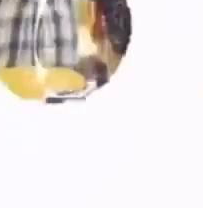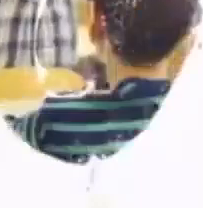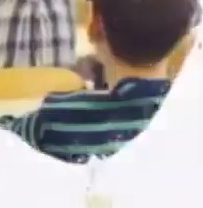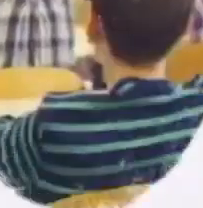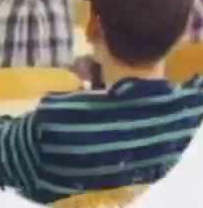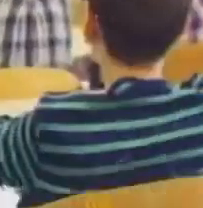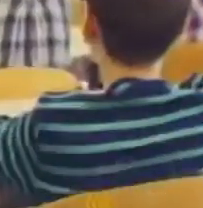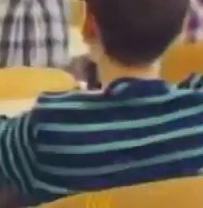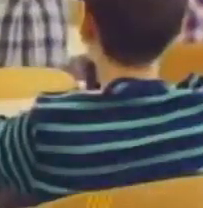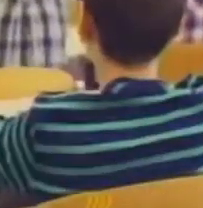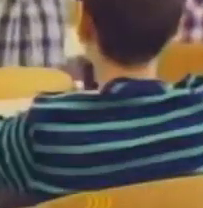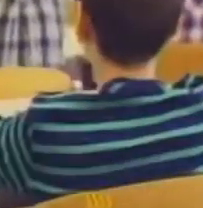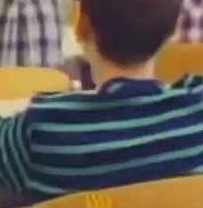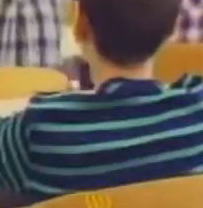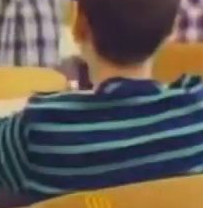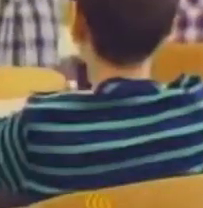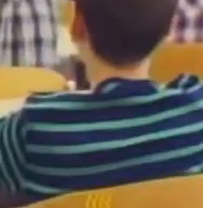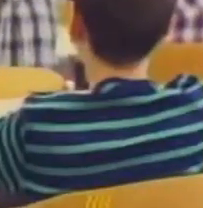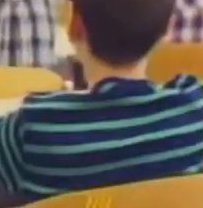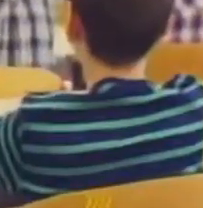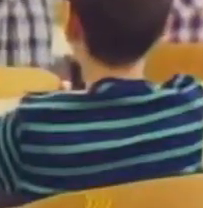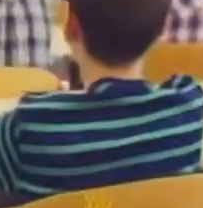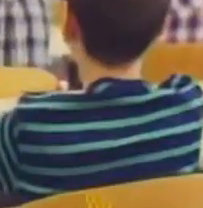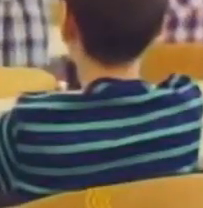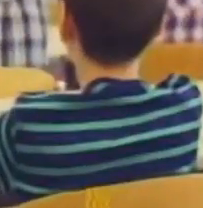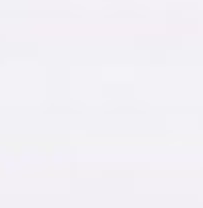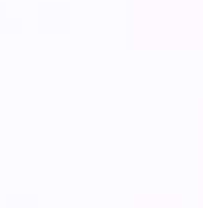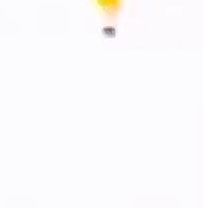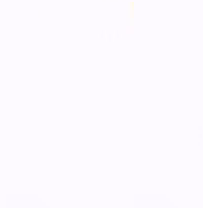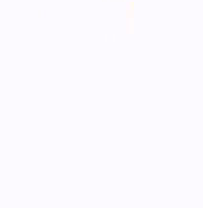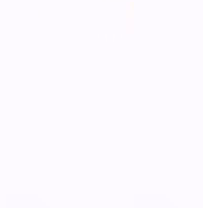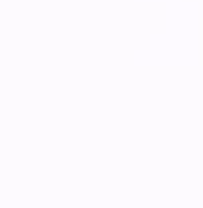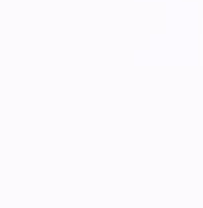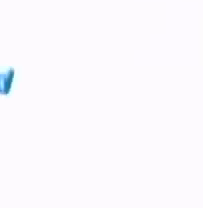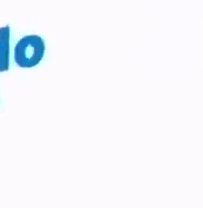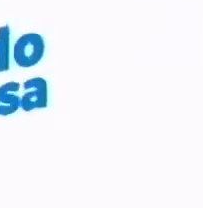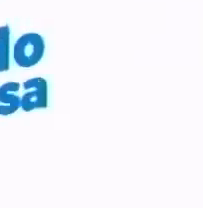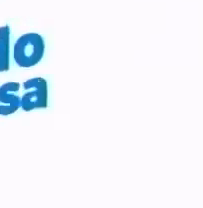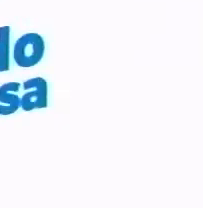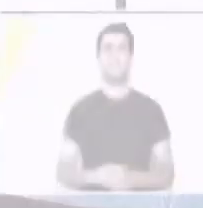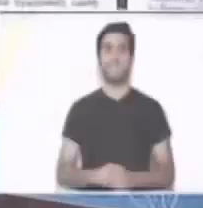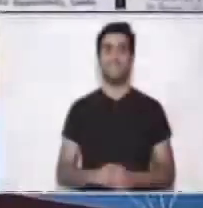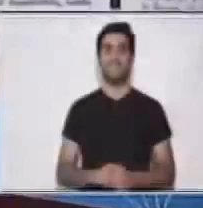A continuación, comunicación y lenguaje segundo básico.